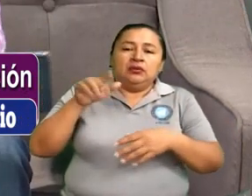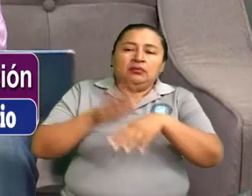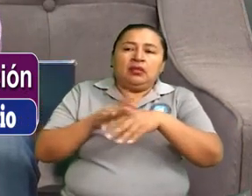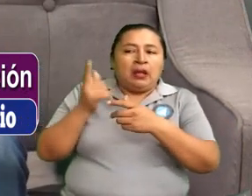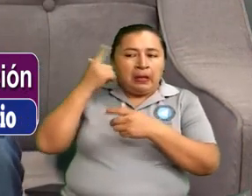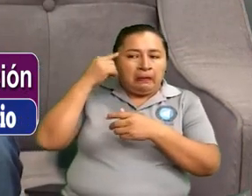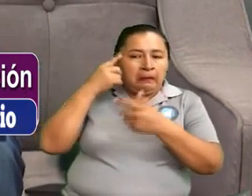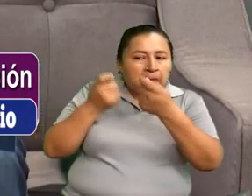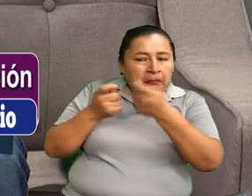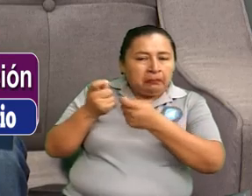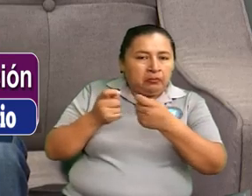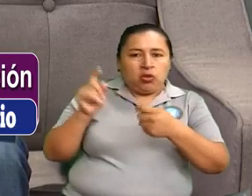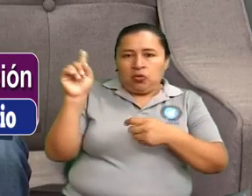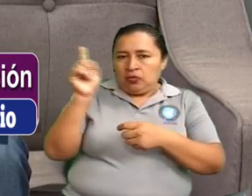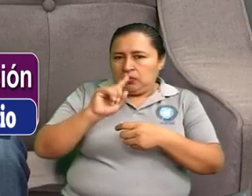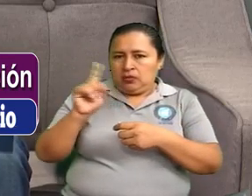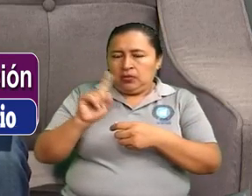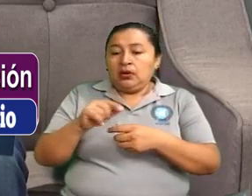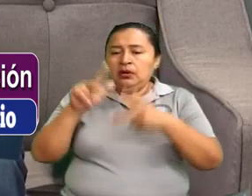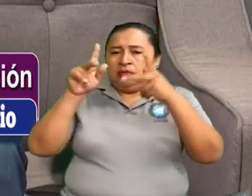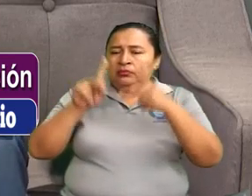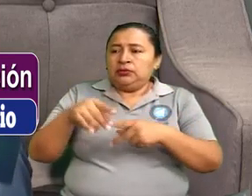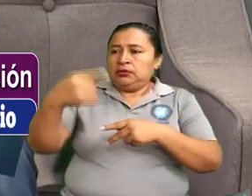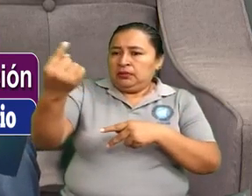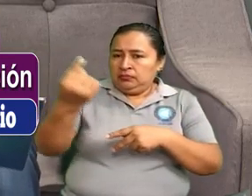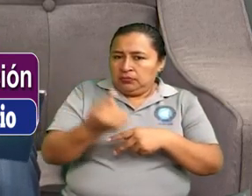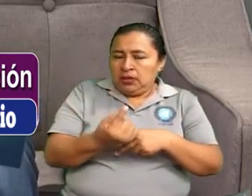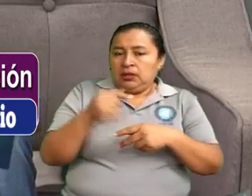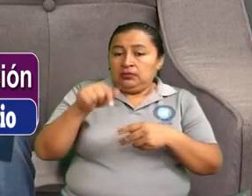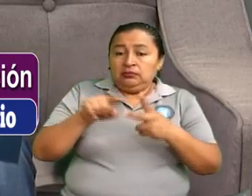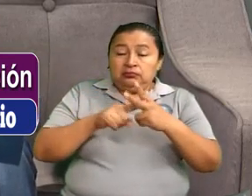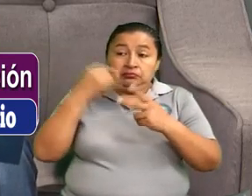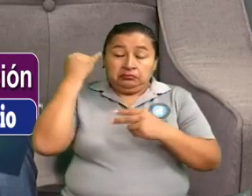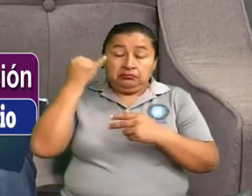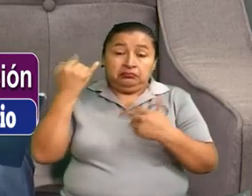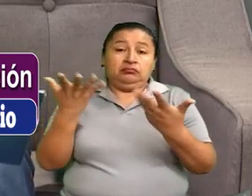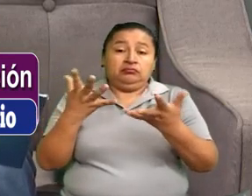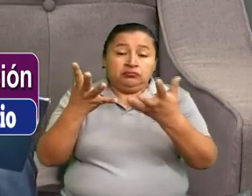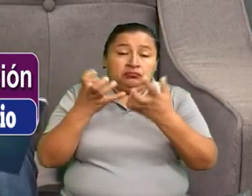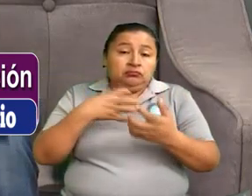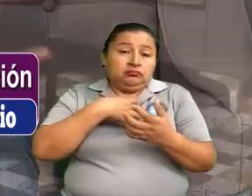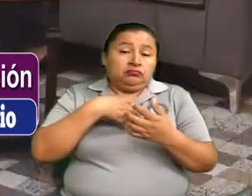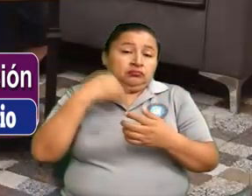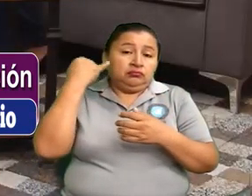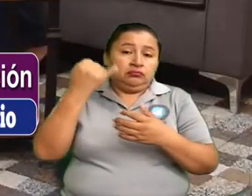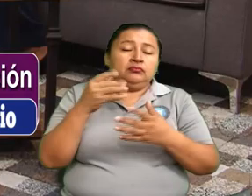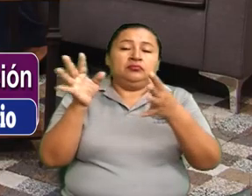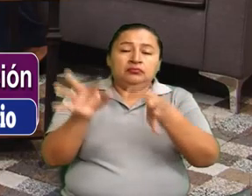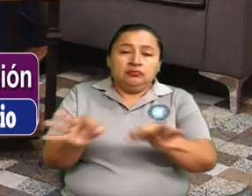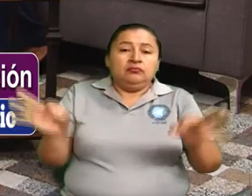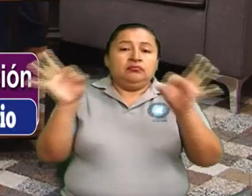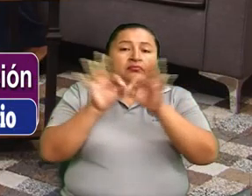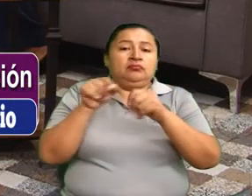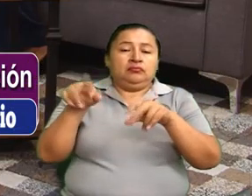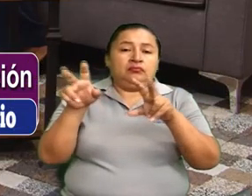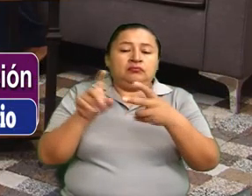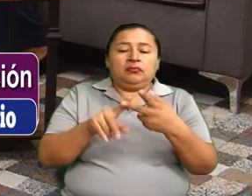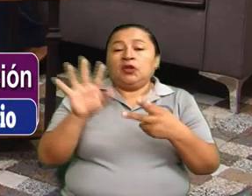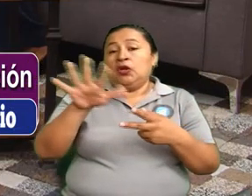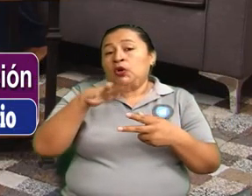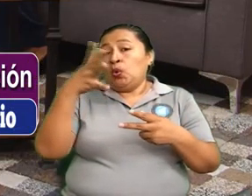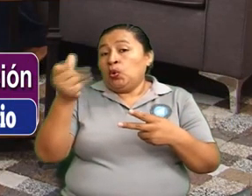manipular ese aspecto, y es que las personas llegan y emprenden a partir de su iniciativa y sus deseos propios. Muy importante ese aspecto. Y lo otro, el rescate